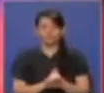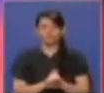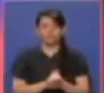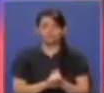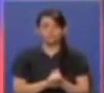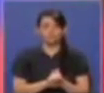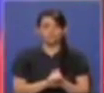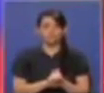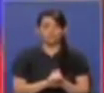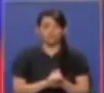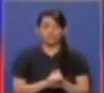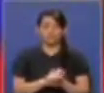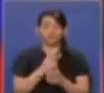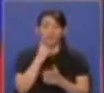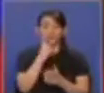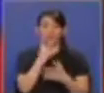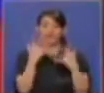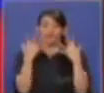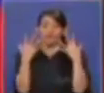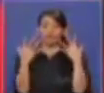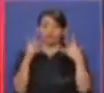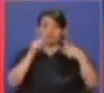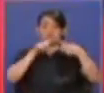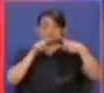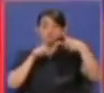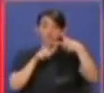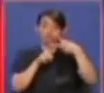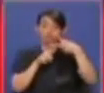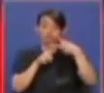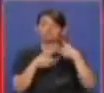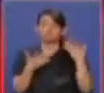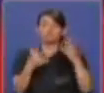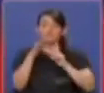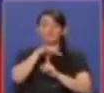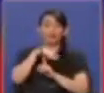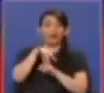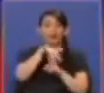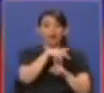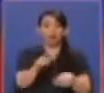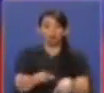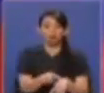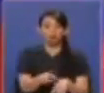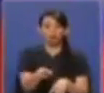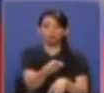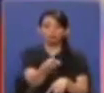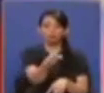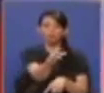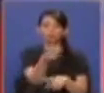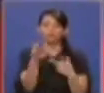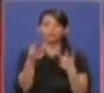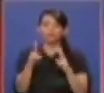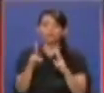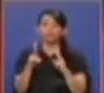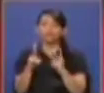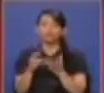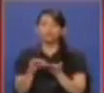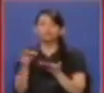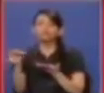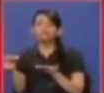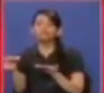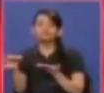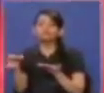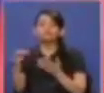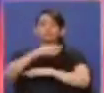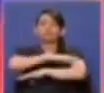Ustedes ven dos obras maravillosas, el Parque Lineal y Malecón del Cantón Zamora, y no